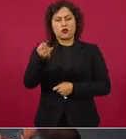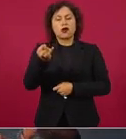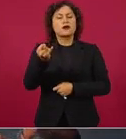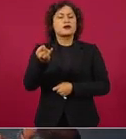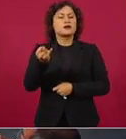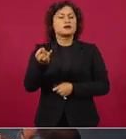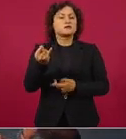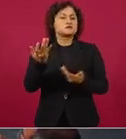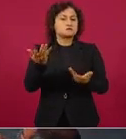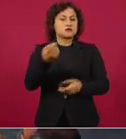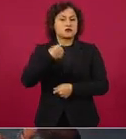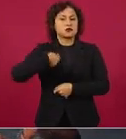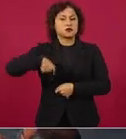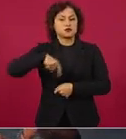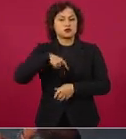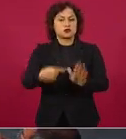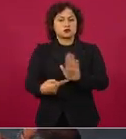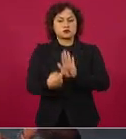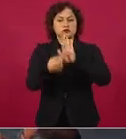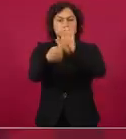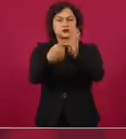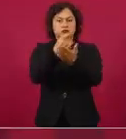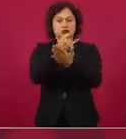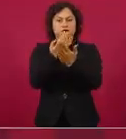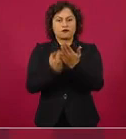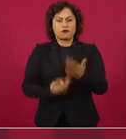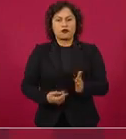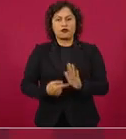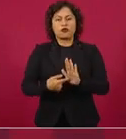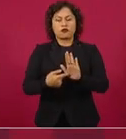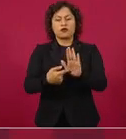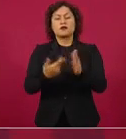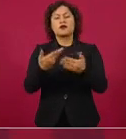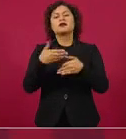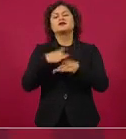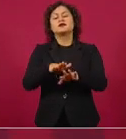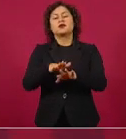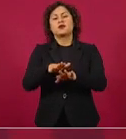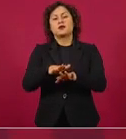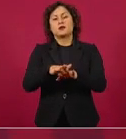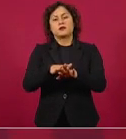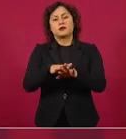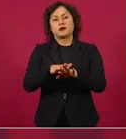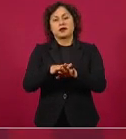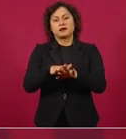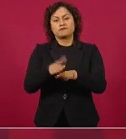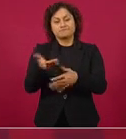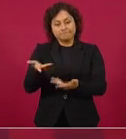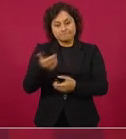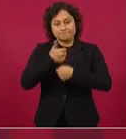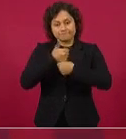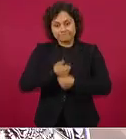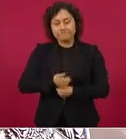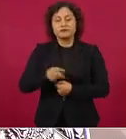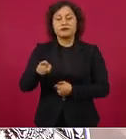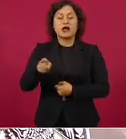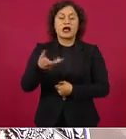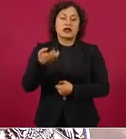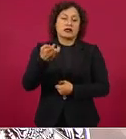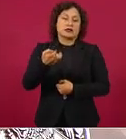a presentar un informe también sobre este lamentable caso. El